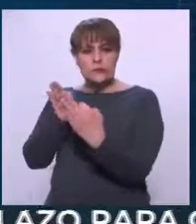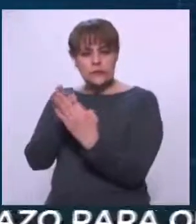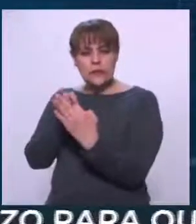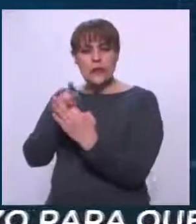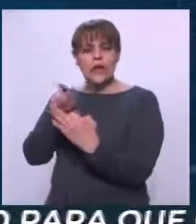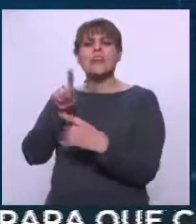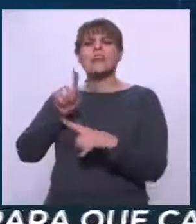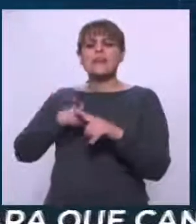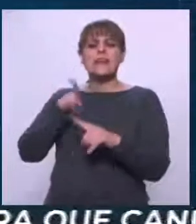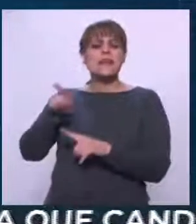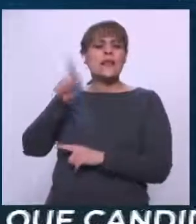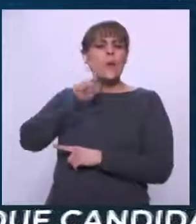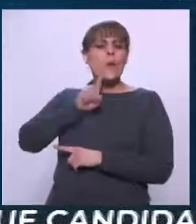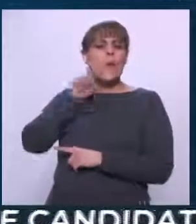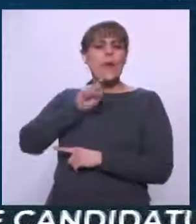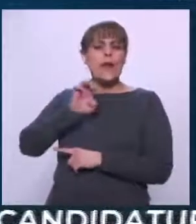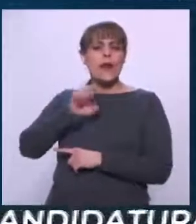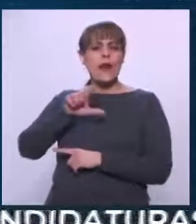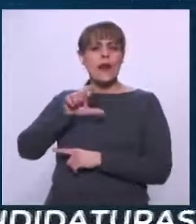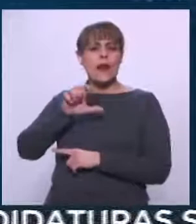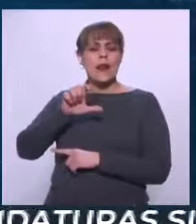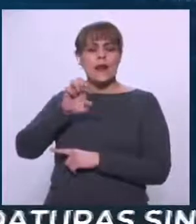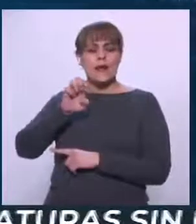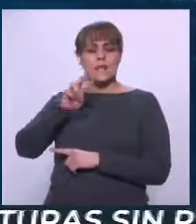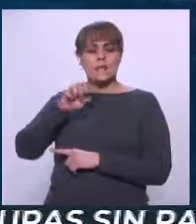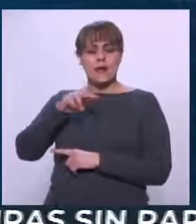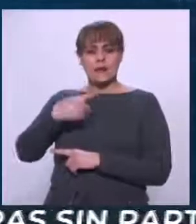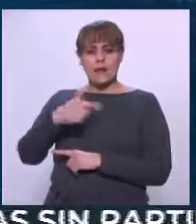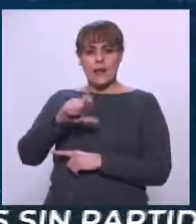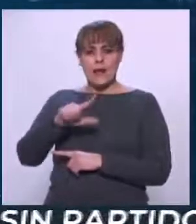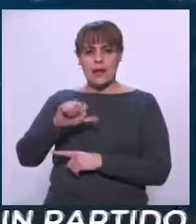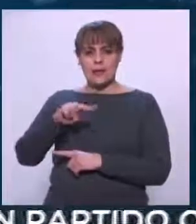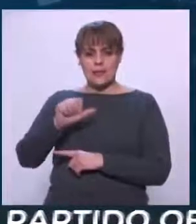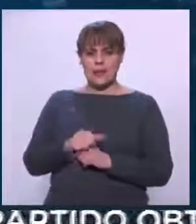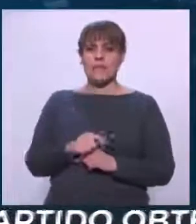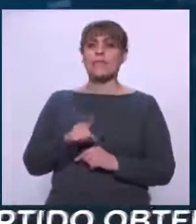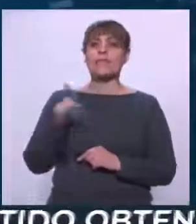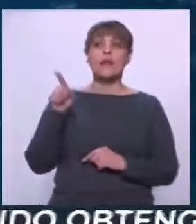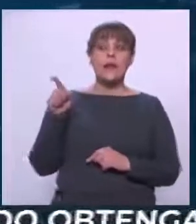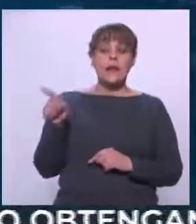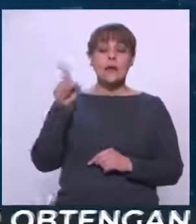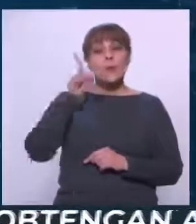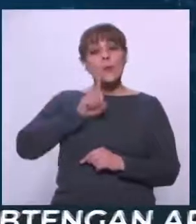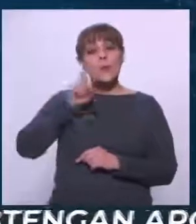¿Quién fue Evangelina Corona? Bueno, Evangelina Corona,